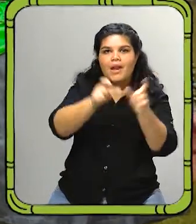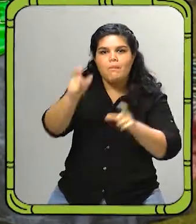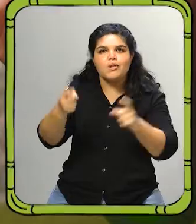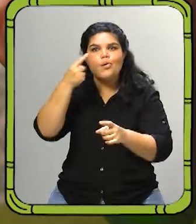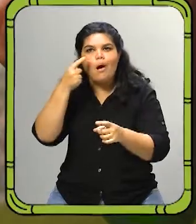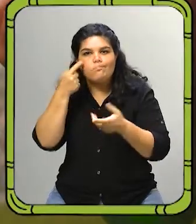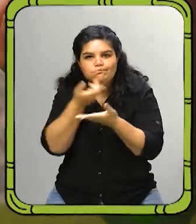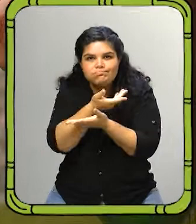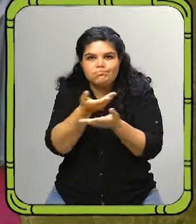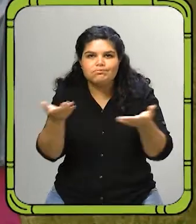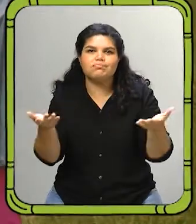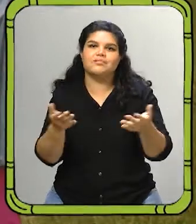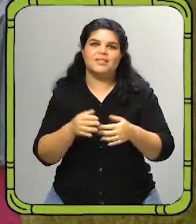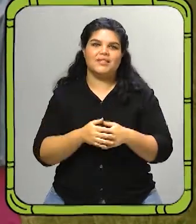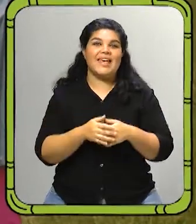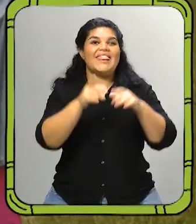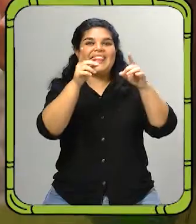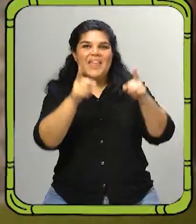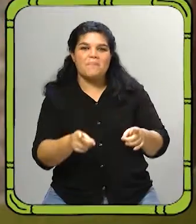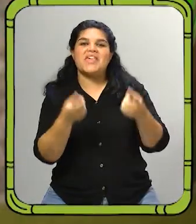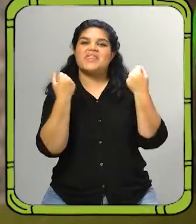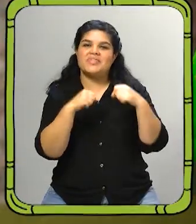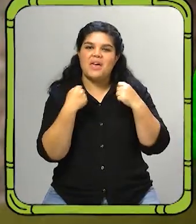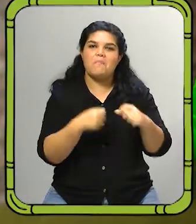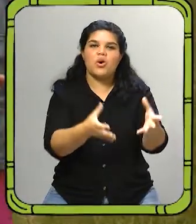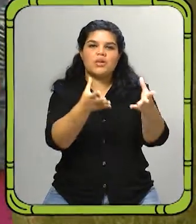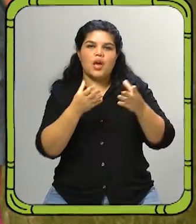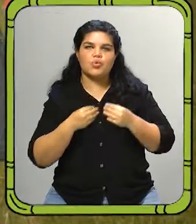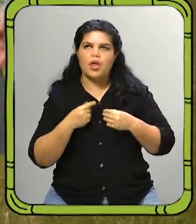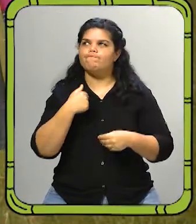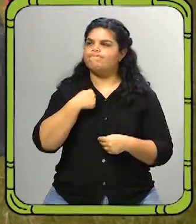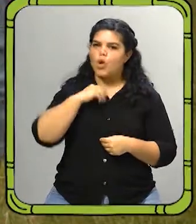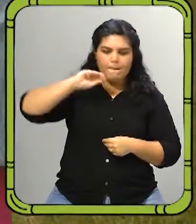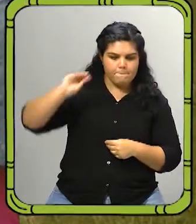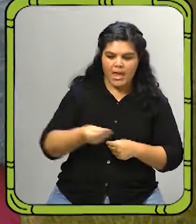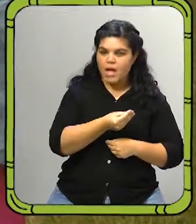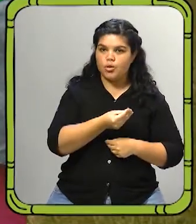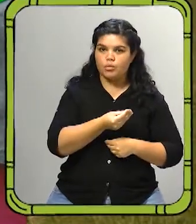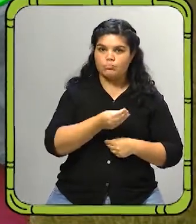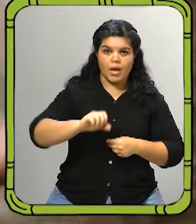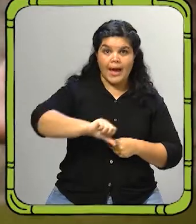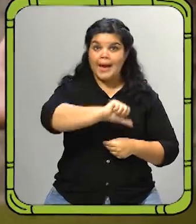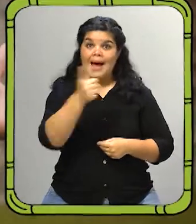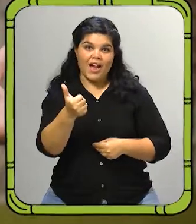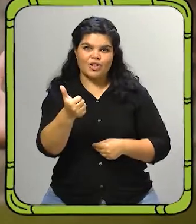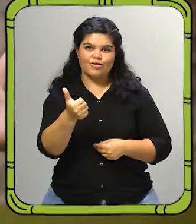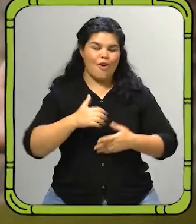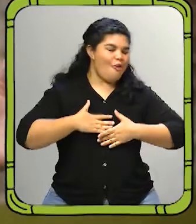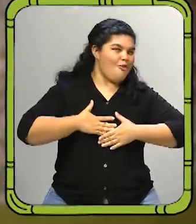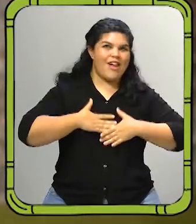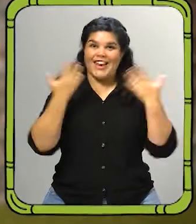conocer gente, para reconocer cuando pierdo, cuando gano. Cuando gano, estoy